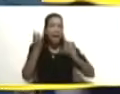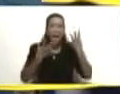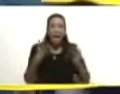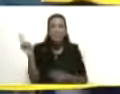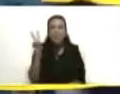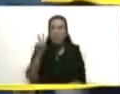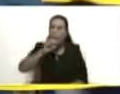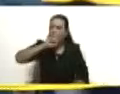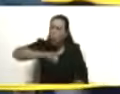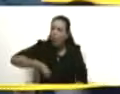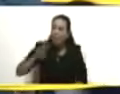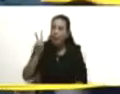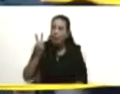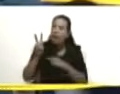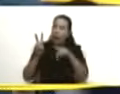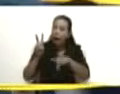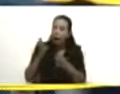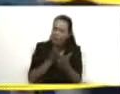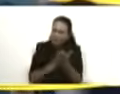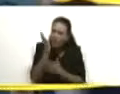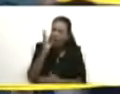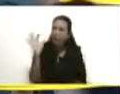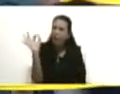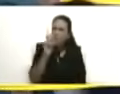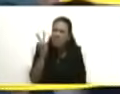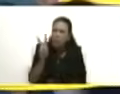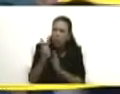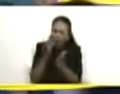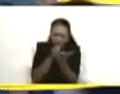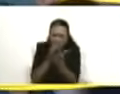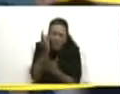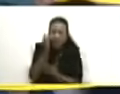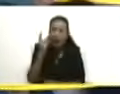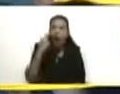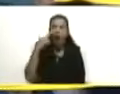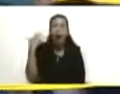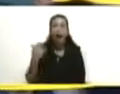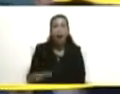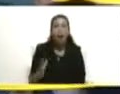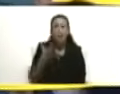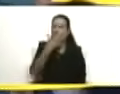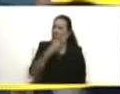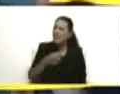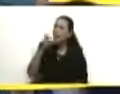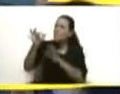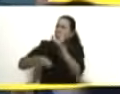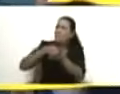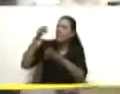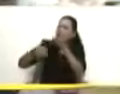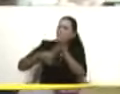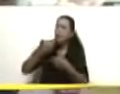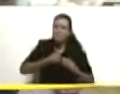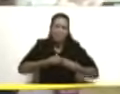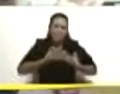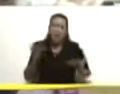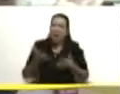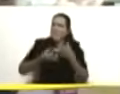Venezuela, aquí creer en Venezuela, con esa facilidad que tienen para